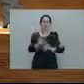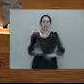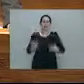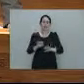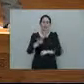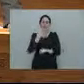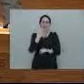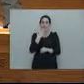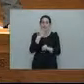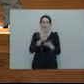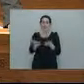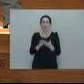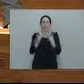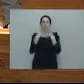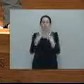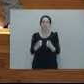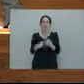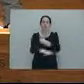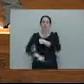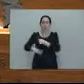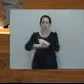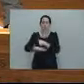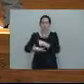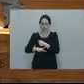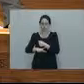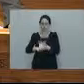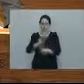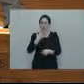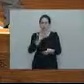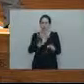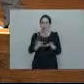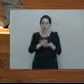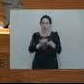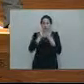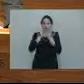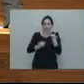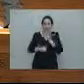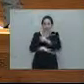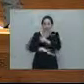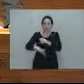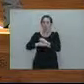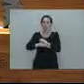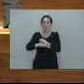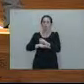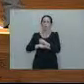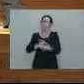consideración de esenciales. Y si realmente son esenciales los servicios energéticos, entonces